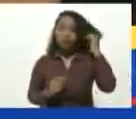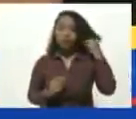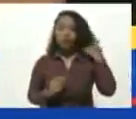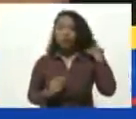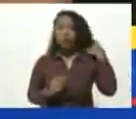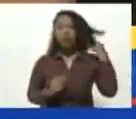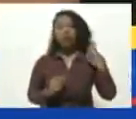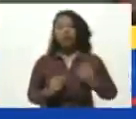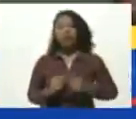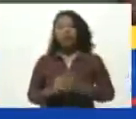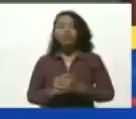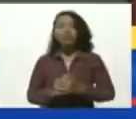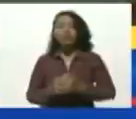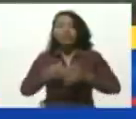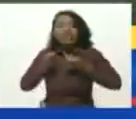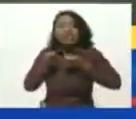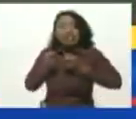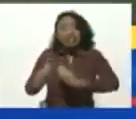pretender